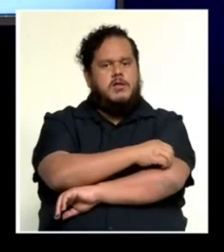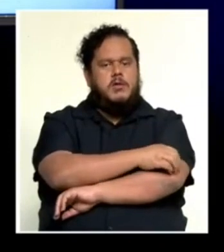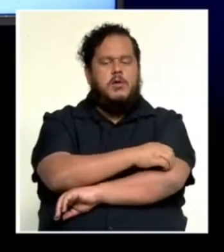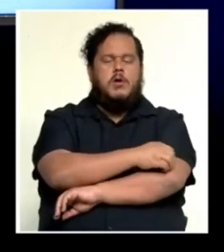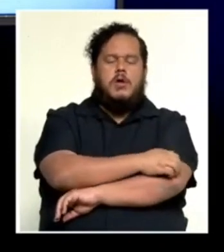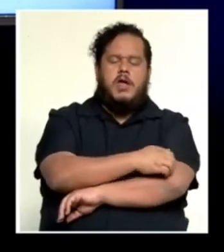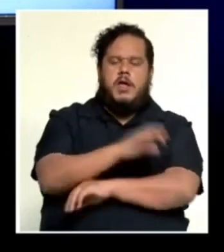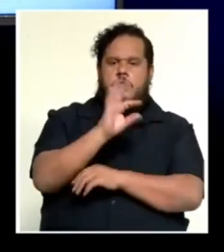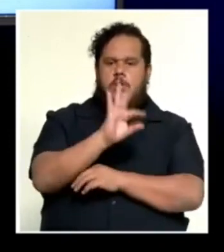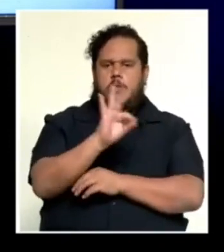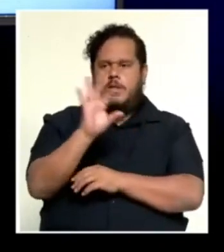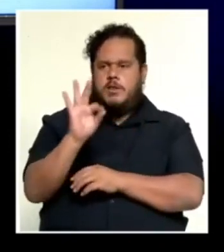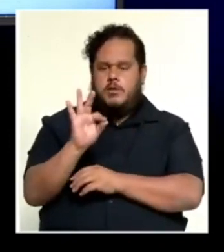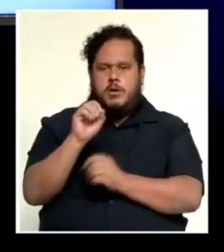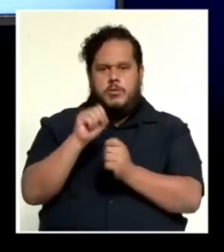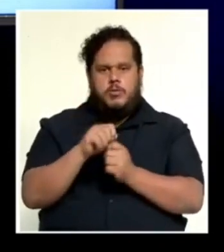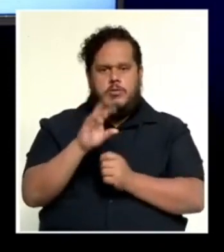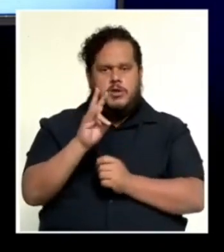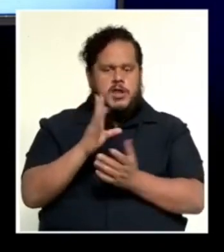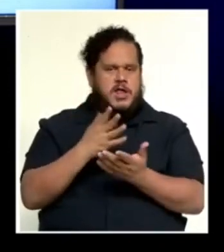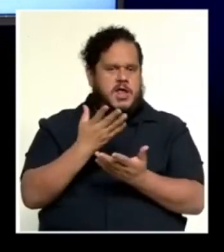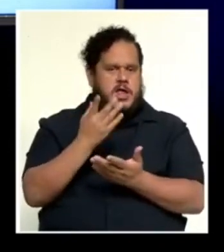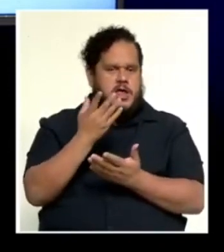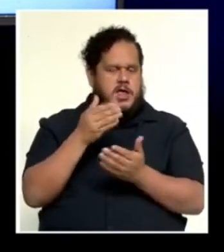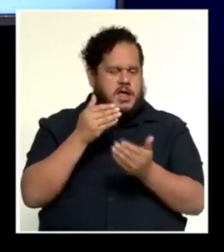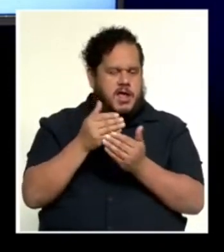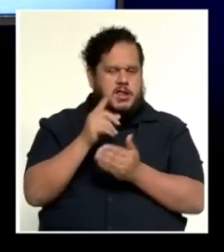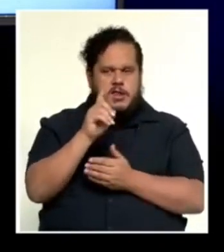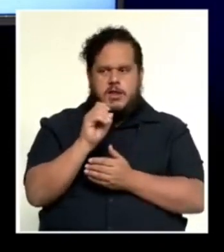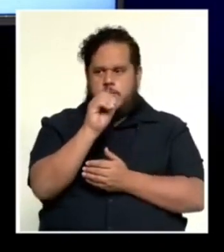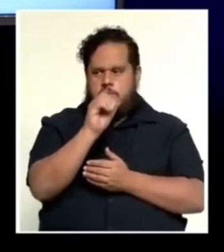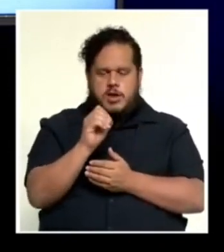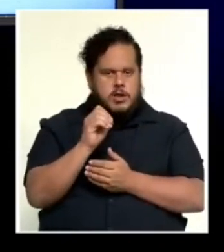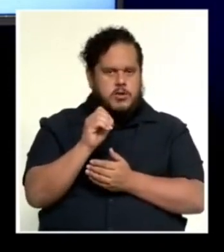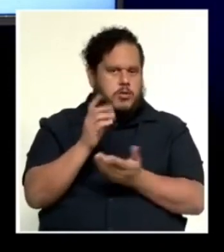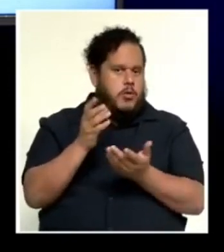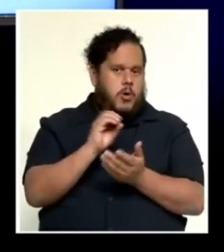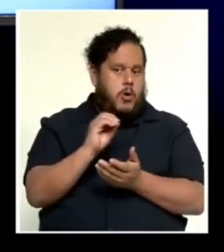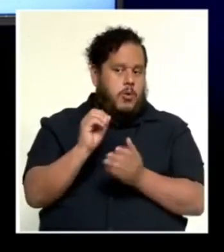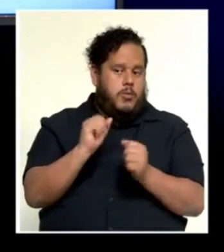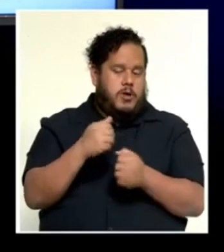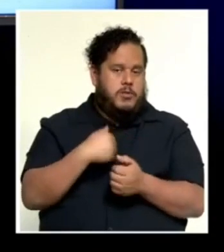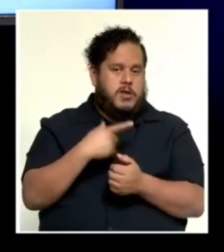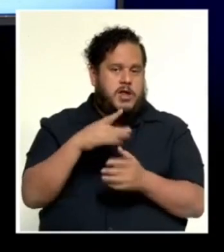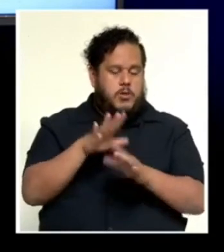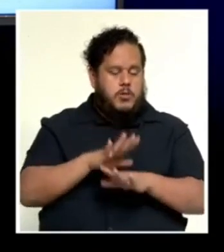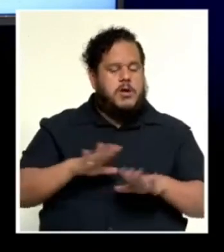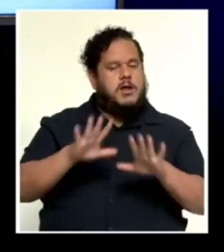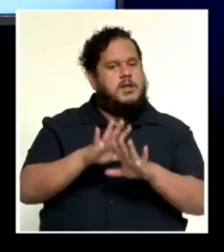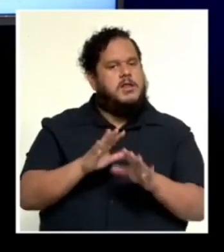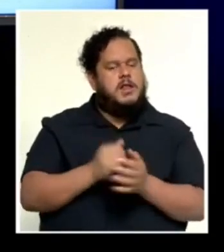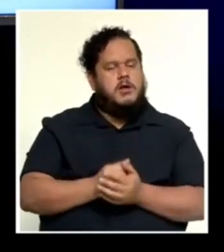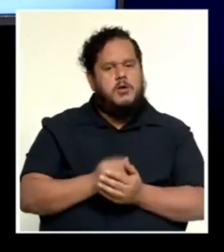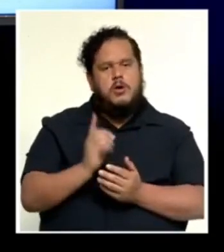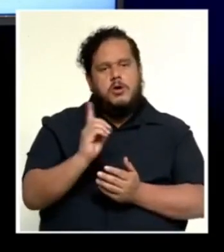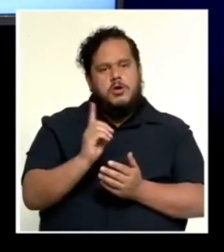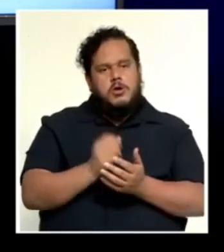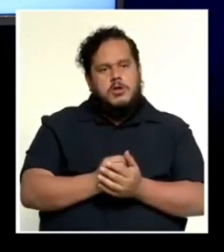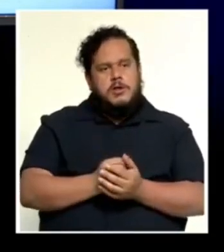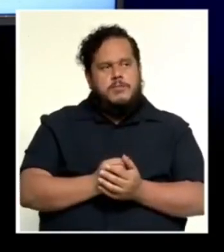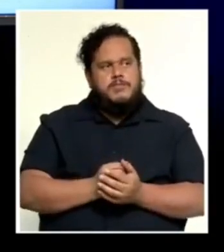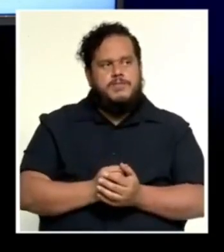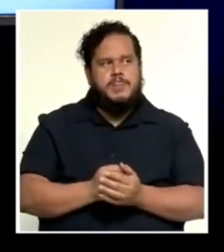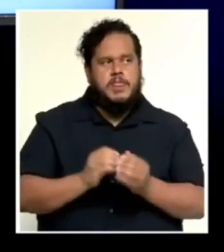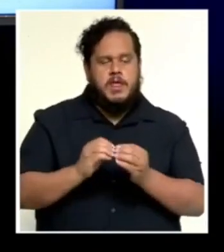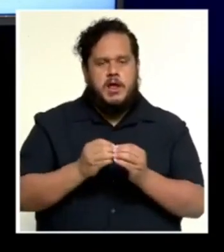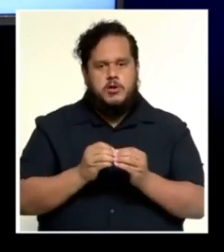99.7, prácticamente 100% redondeado. O podríamos estar en un escenario en el cual